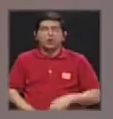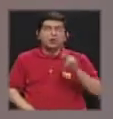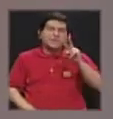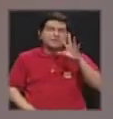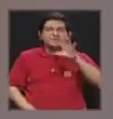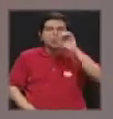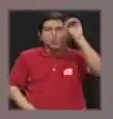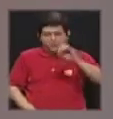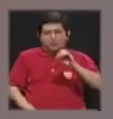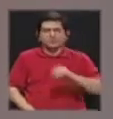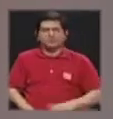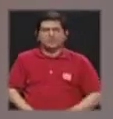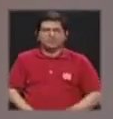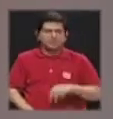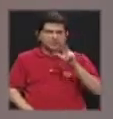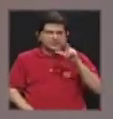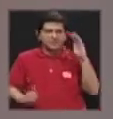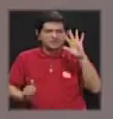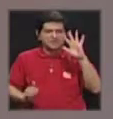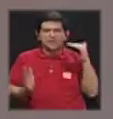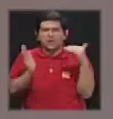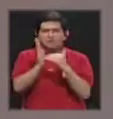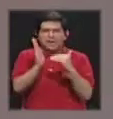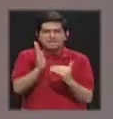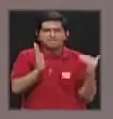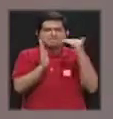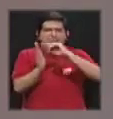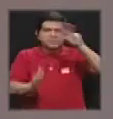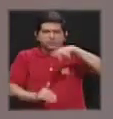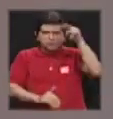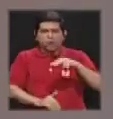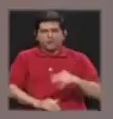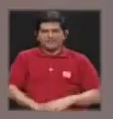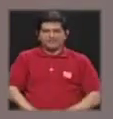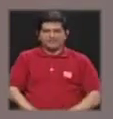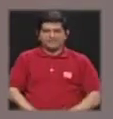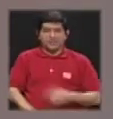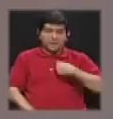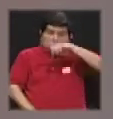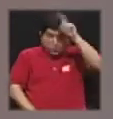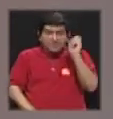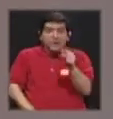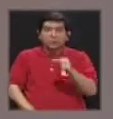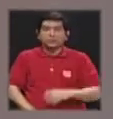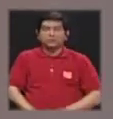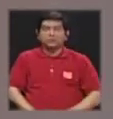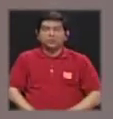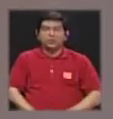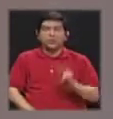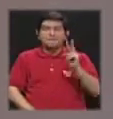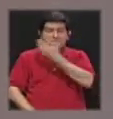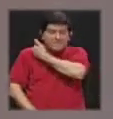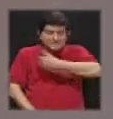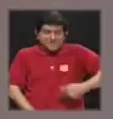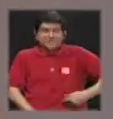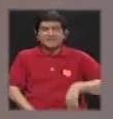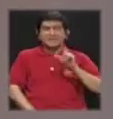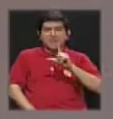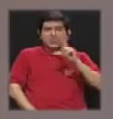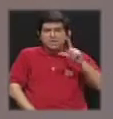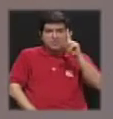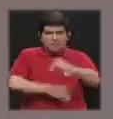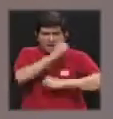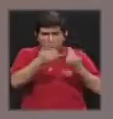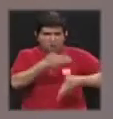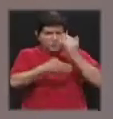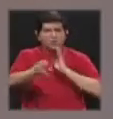25%, perdón, que son 35 mil millones de colones. Y yo me pregunto, si el vicepresidente Lieberman hace un año